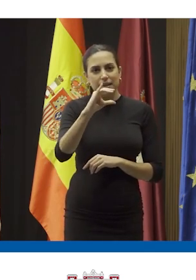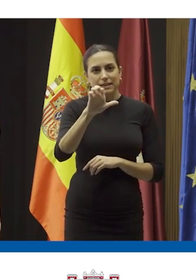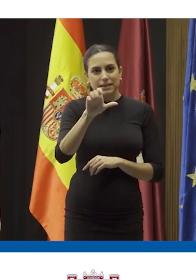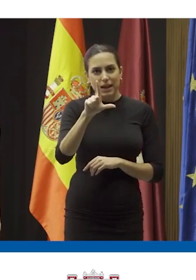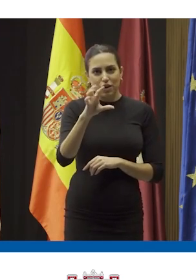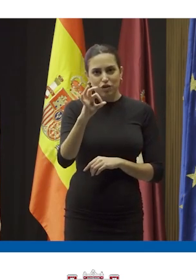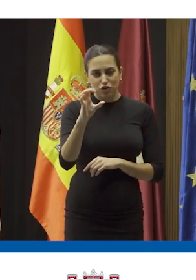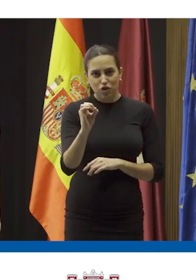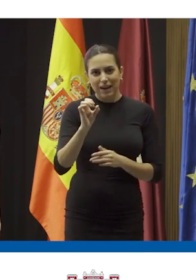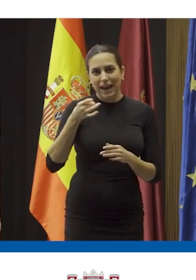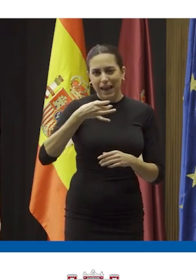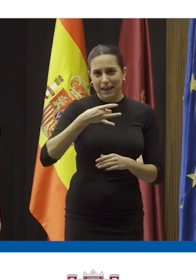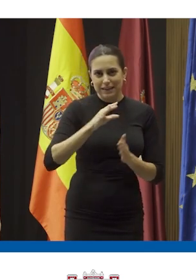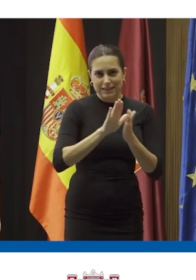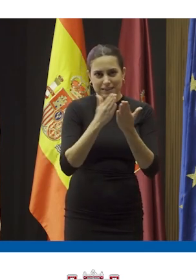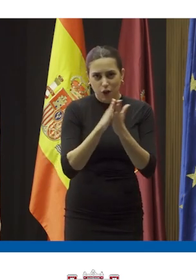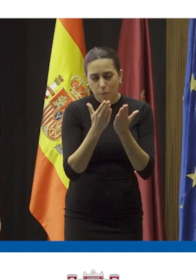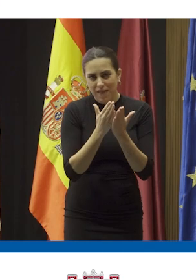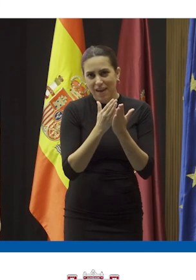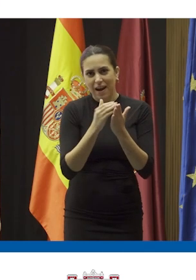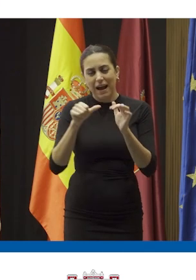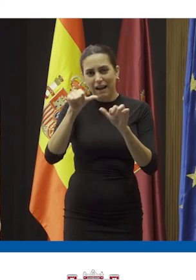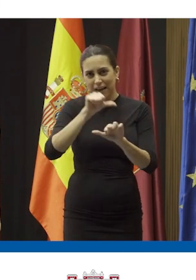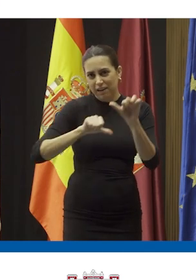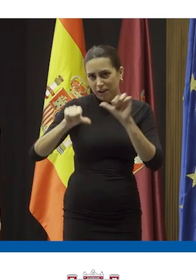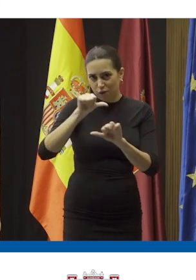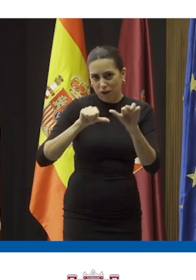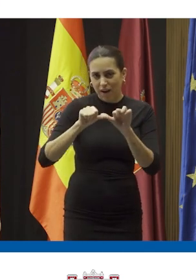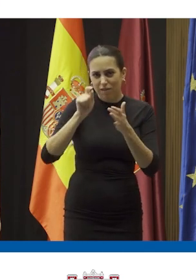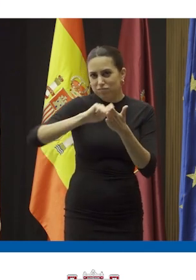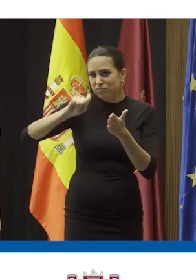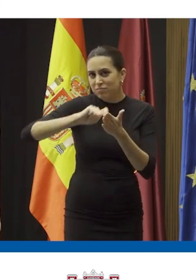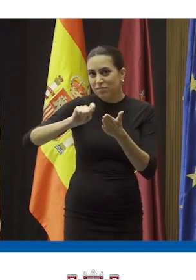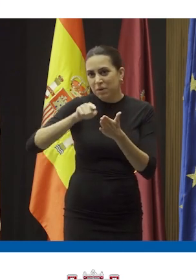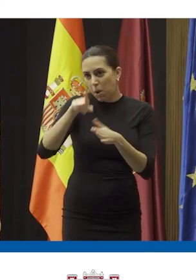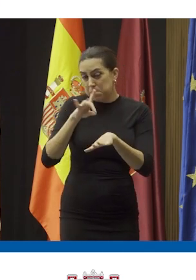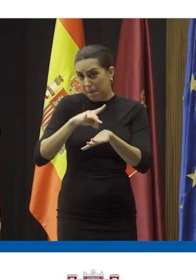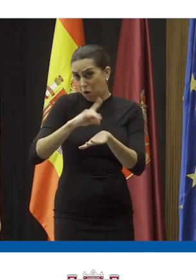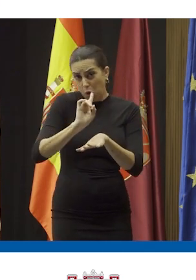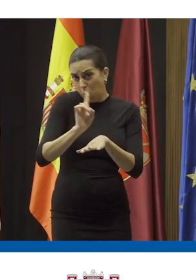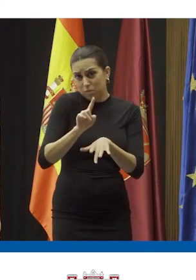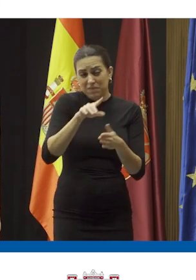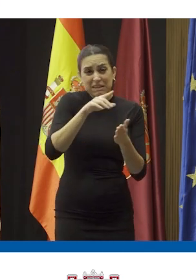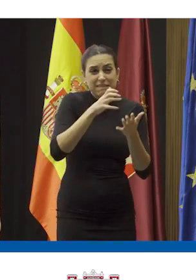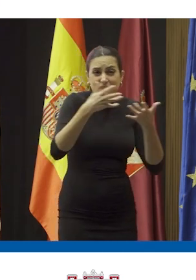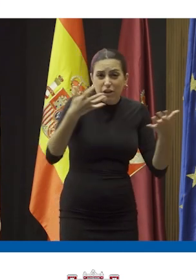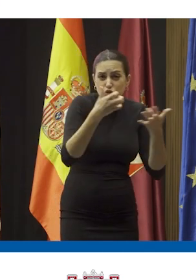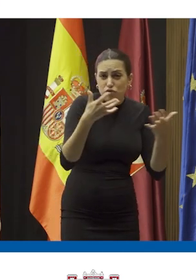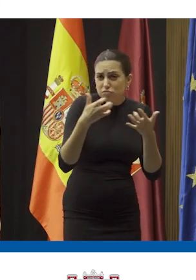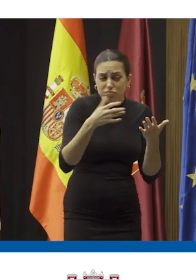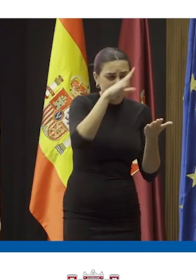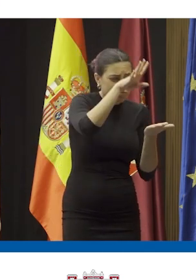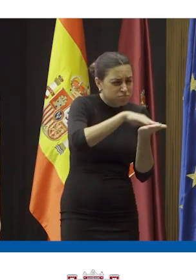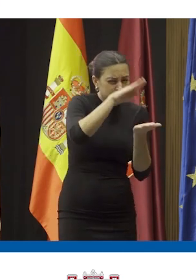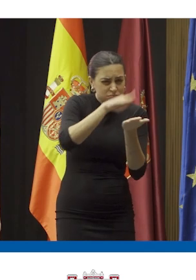quirúrgica y, curiosamente, no fue cirujano. Era un recopilador de textos quirúrgicos que fue recogiendo